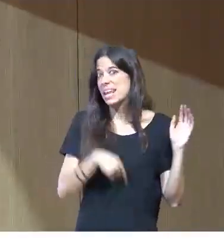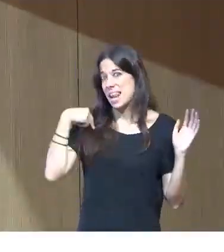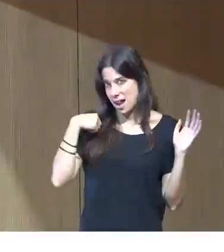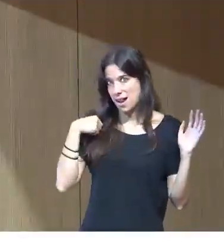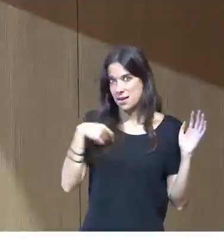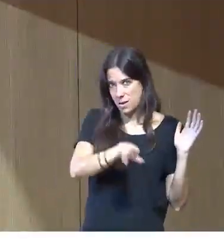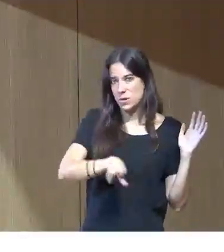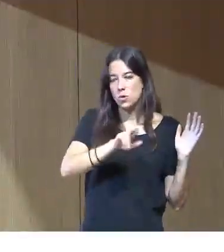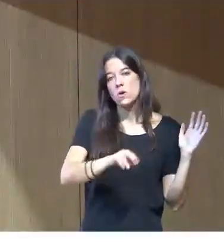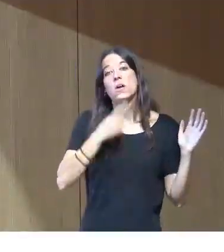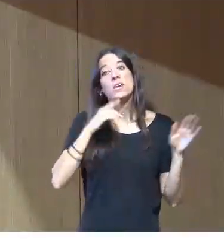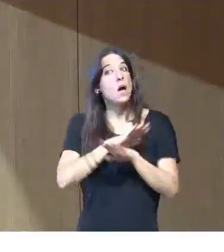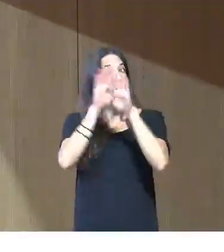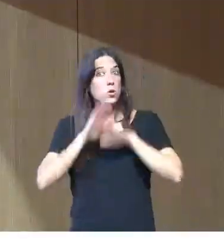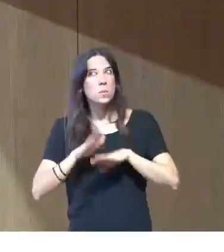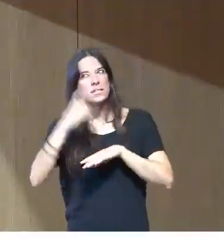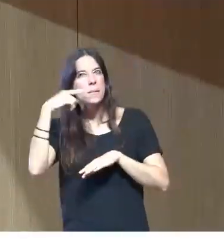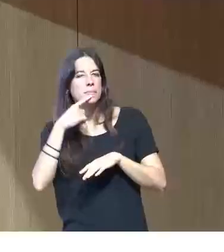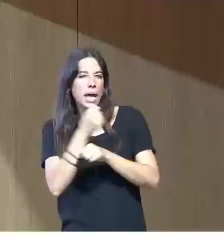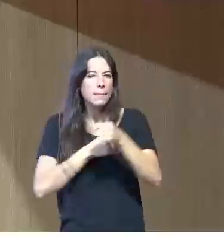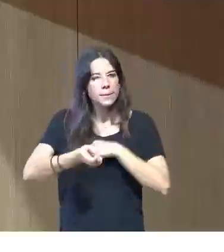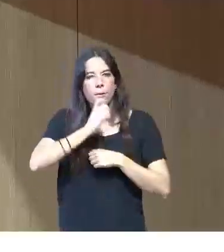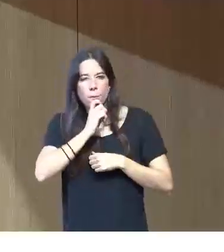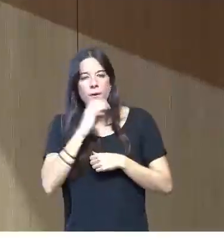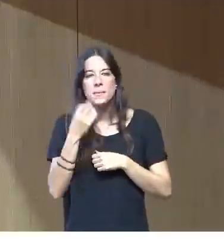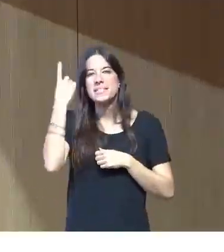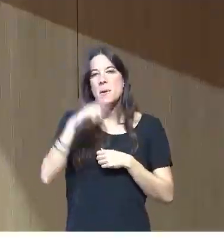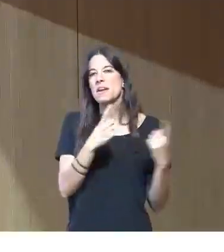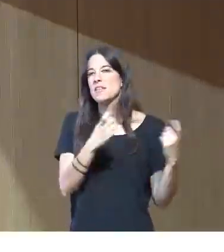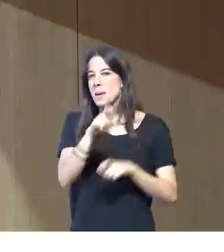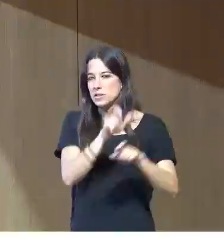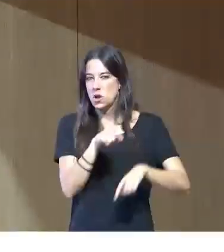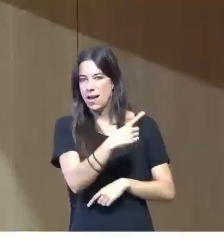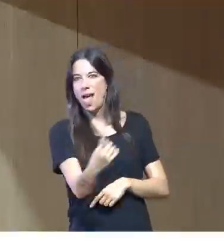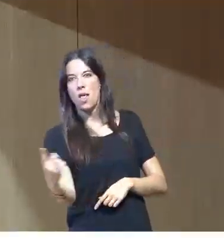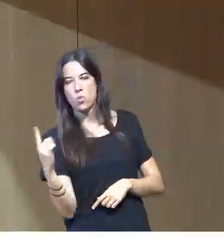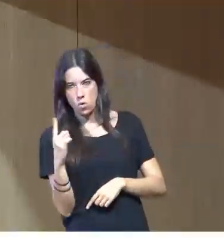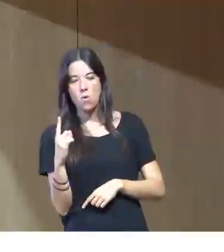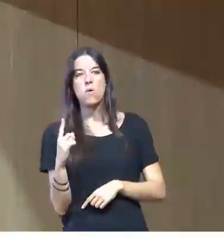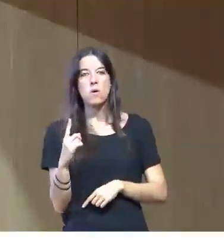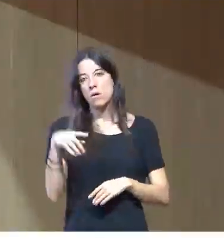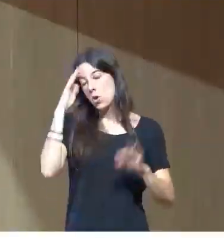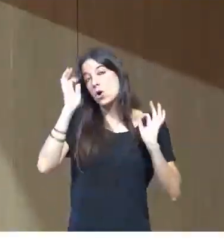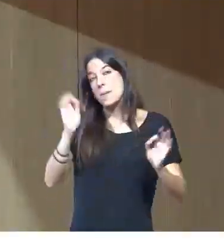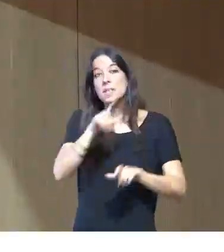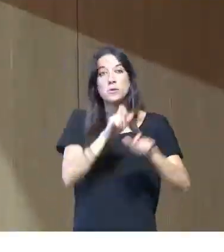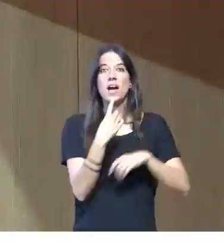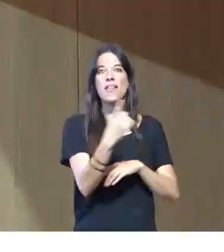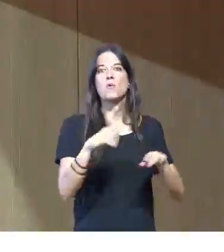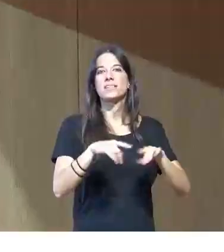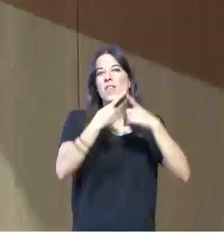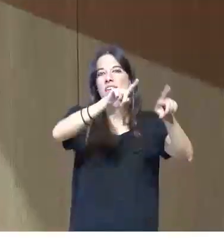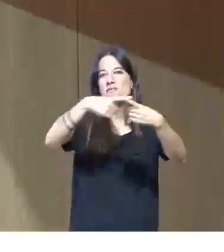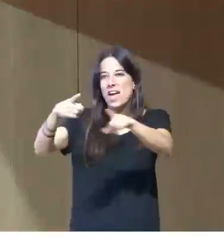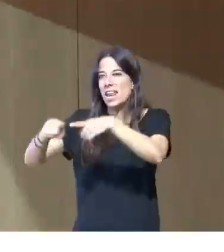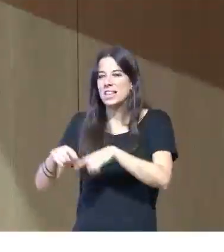para completar este mapa de empatía hay que saber las necesidades de la persona que esto evidentemente cada persona es un mundo Cada